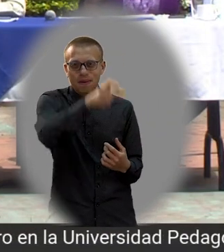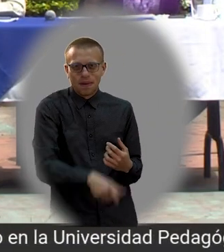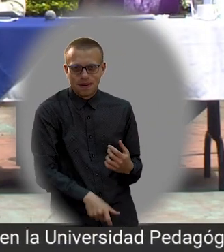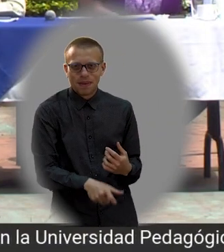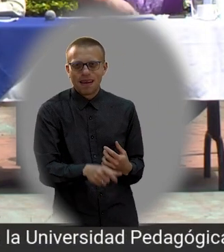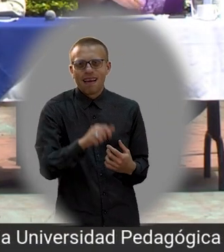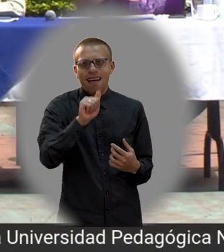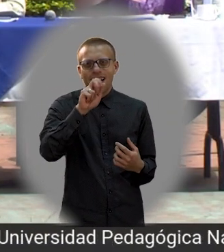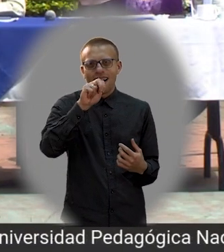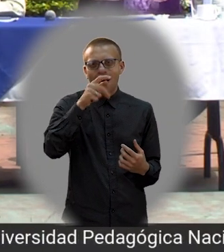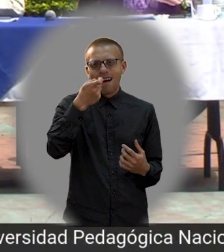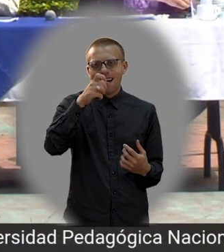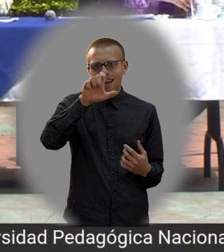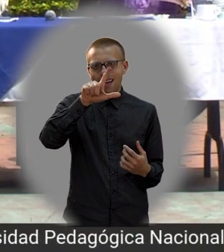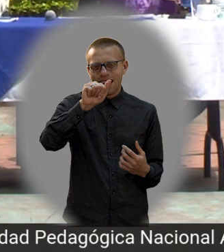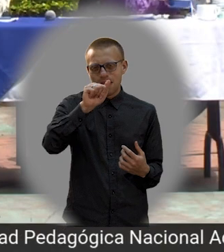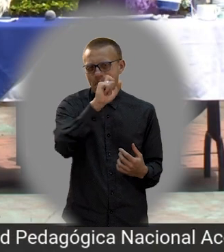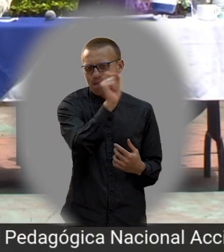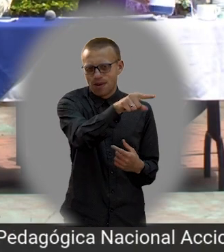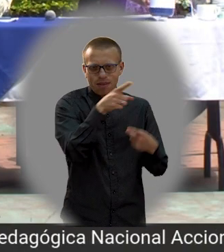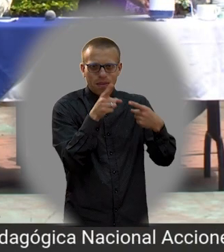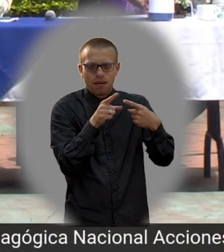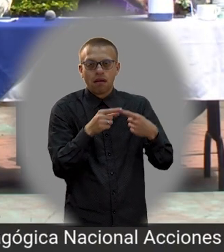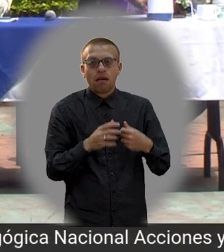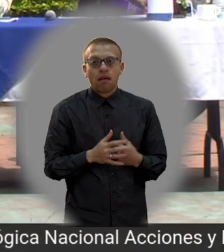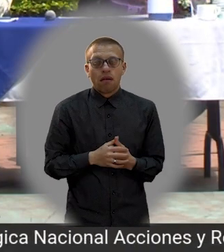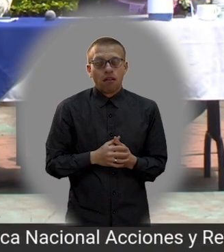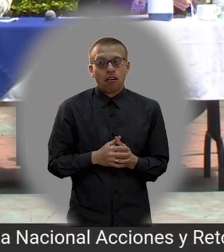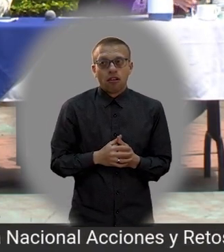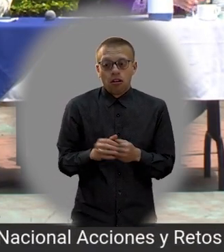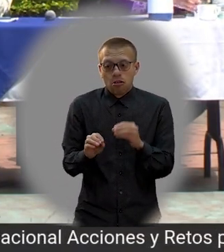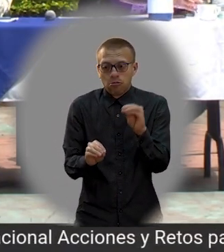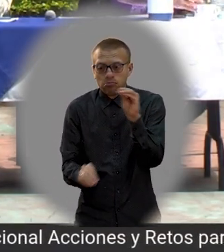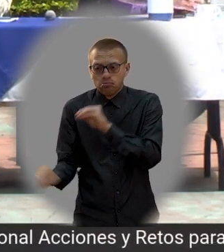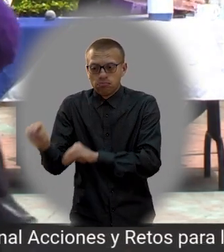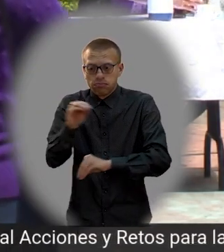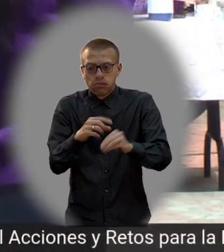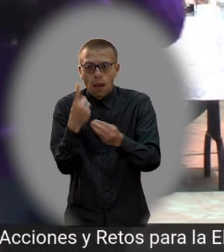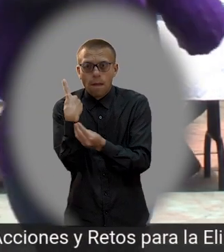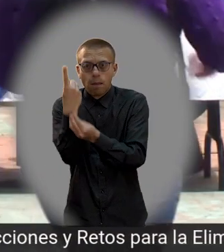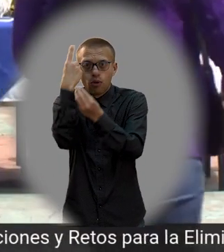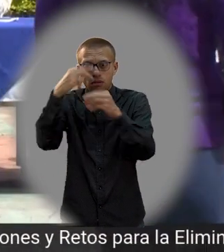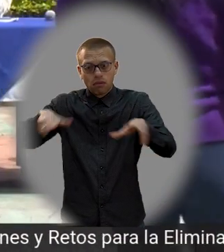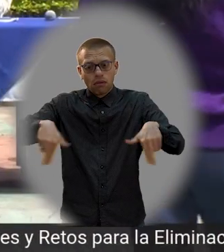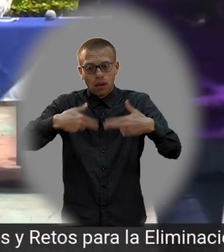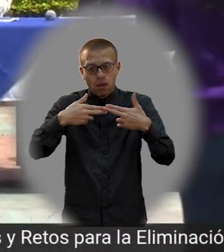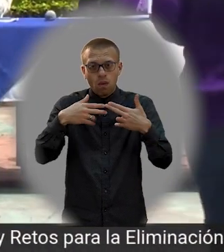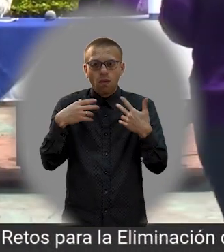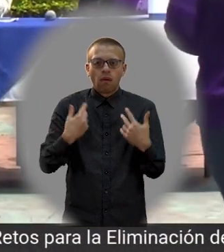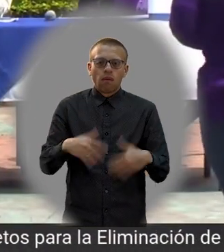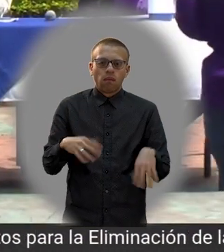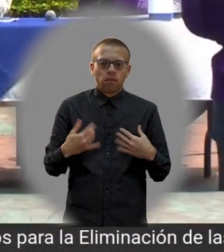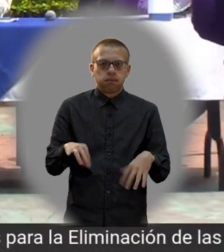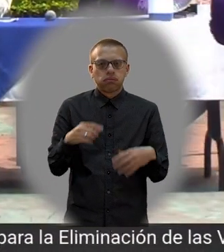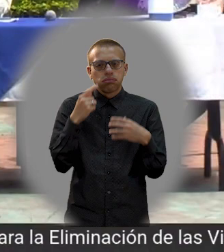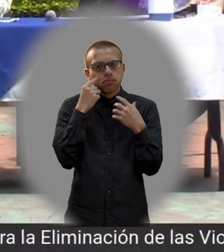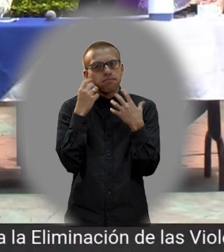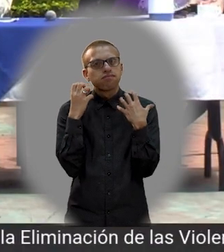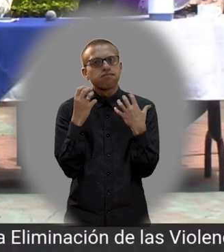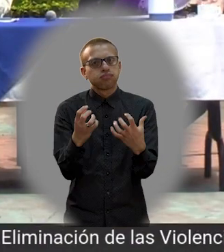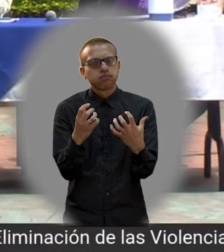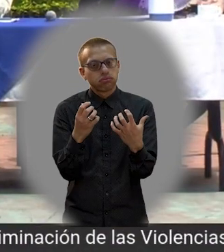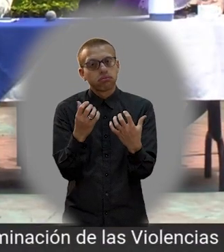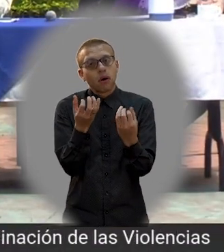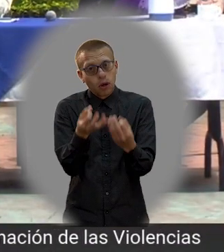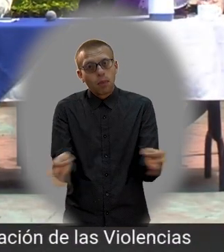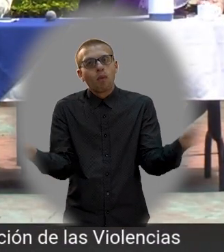¿Por qué es tan relevante la construcción de políticas de género en las universidades de hoy para la cualificación de los campos de